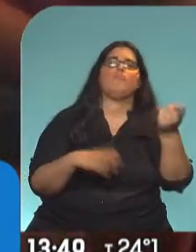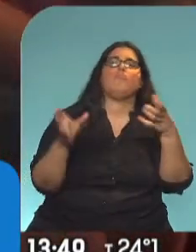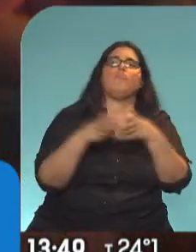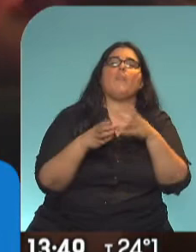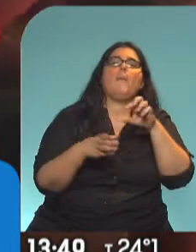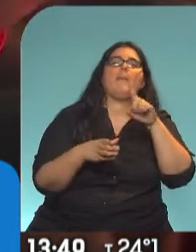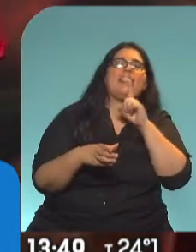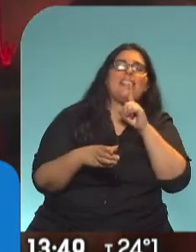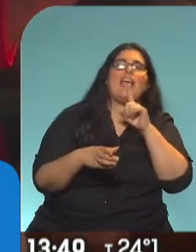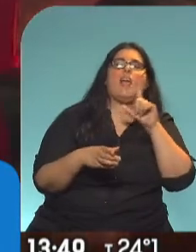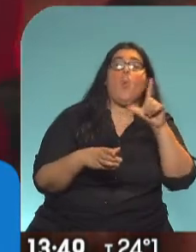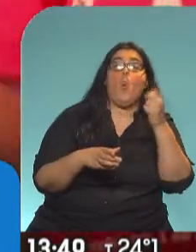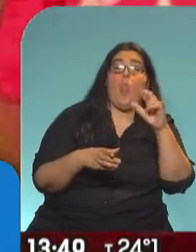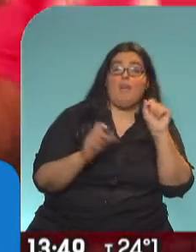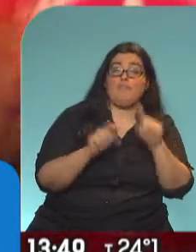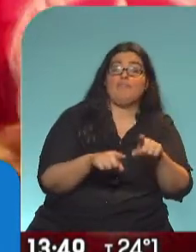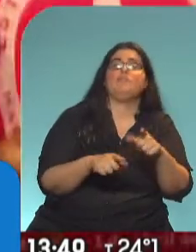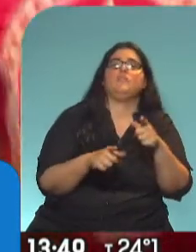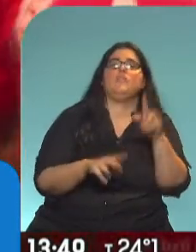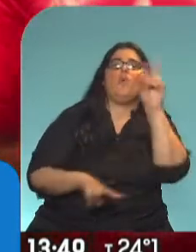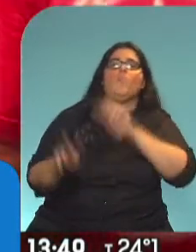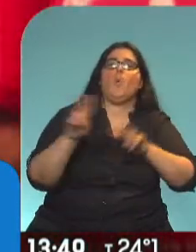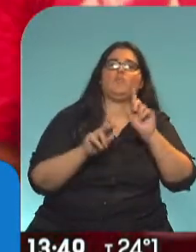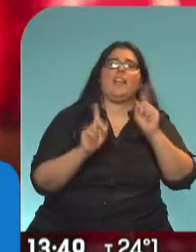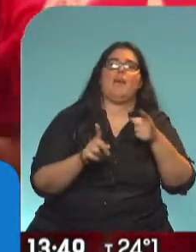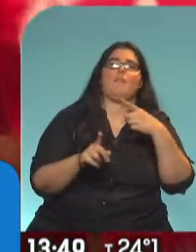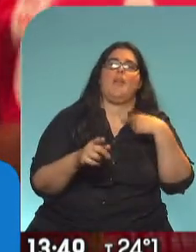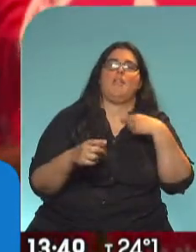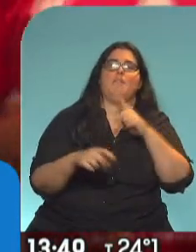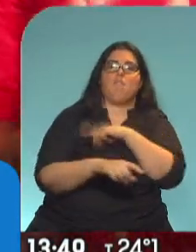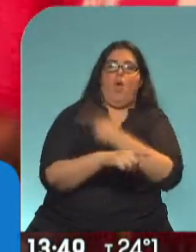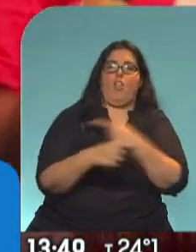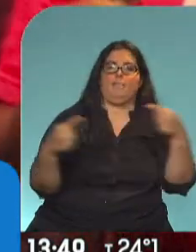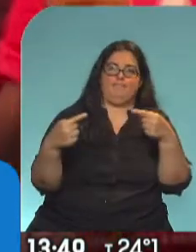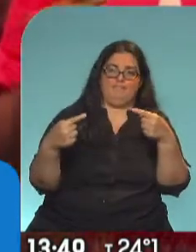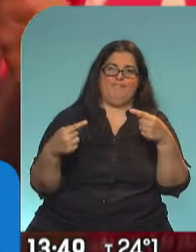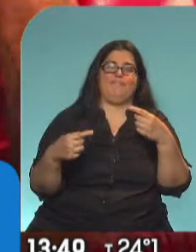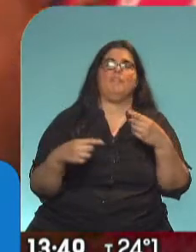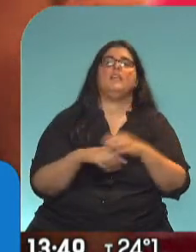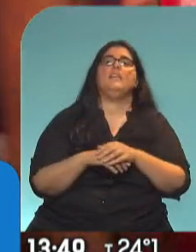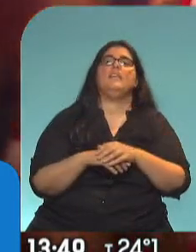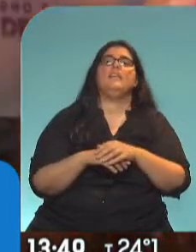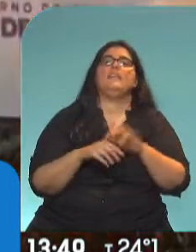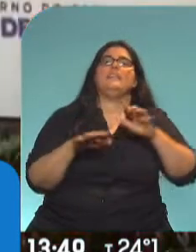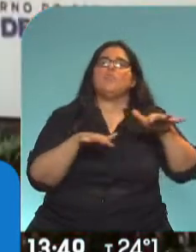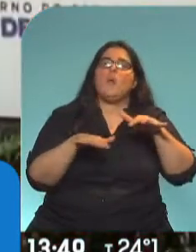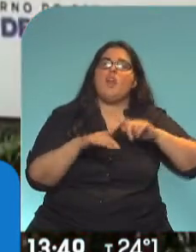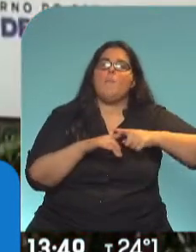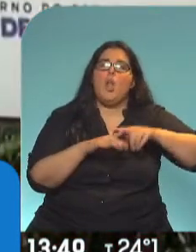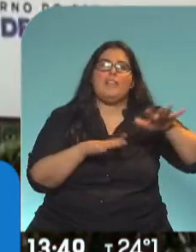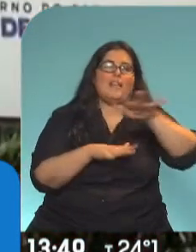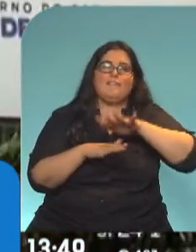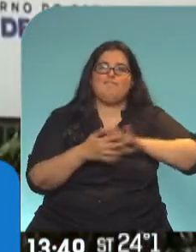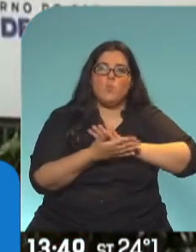intentará negociar con la izquierda para consolidarse como una alternativa de poder. El nuevo contexto político también tendrá